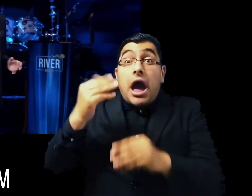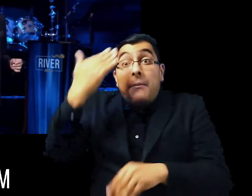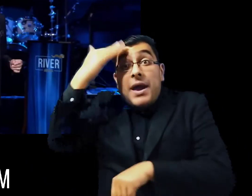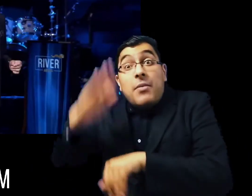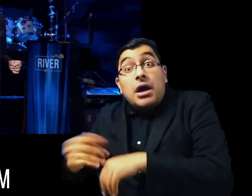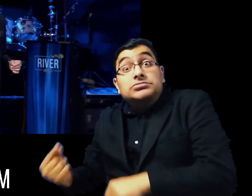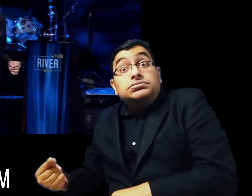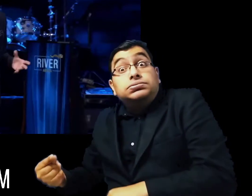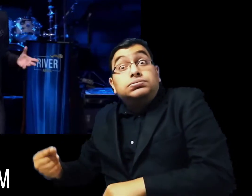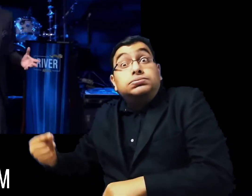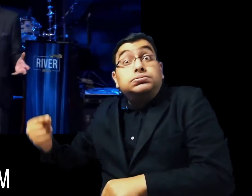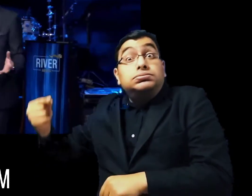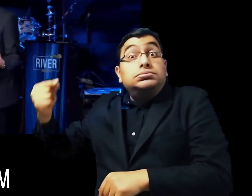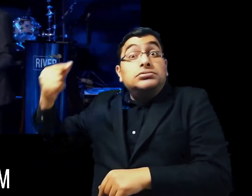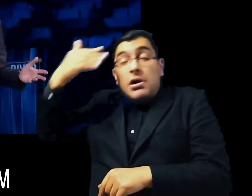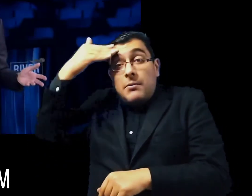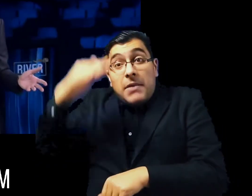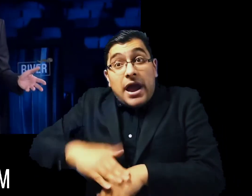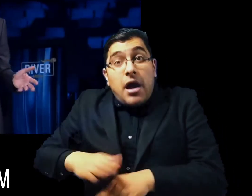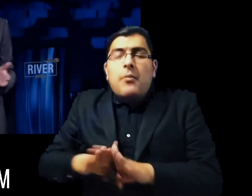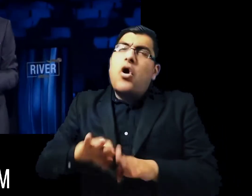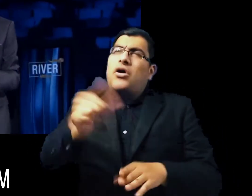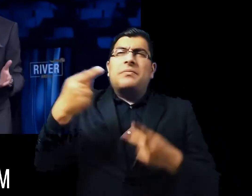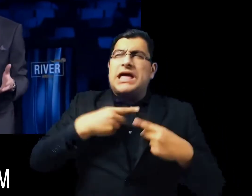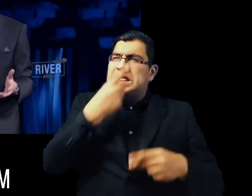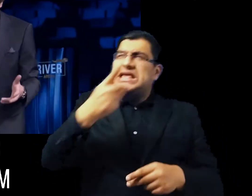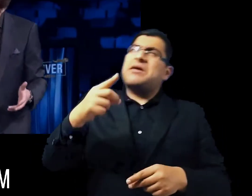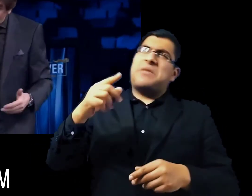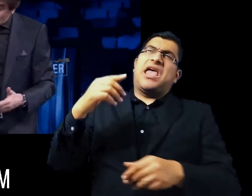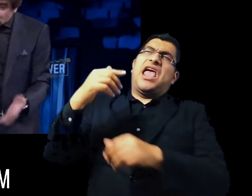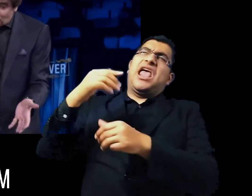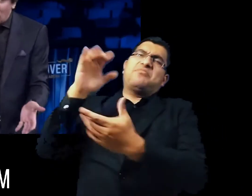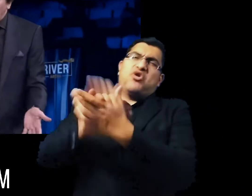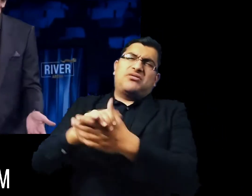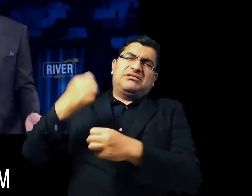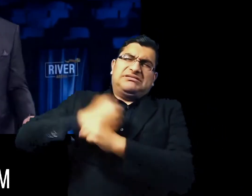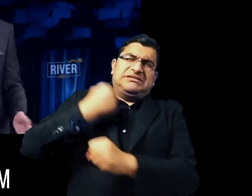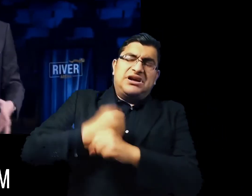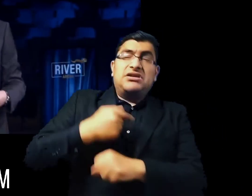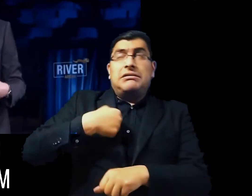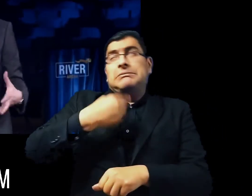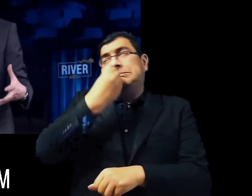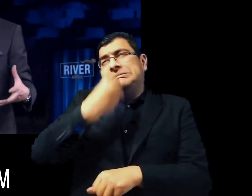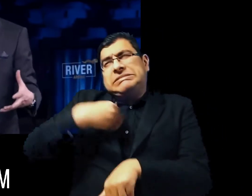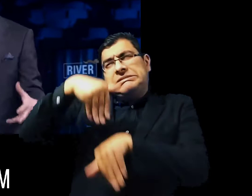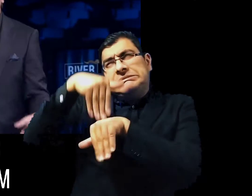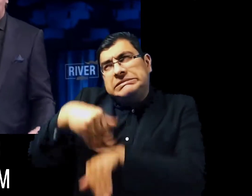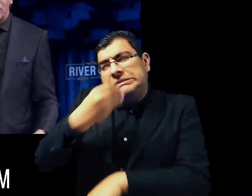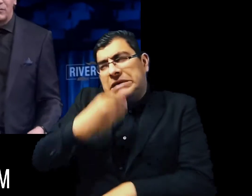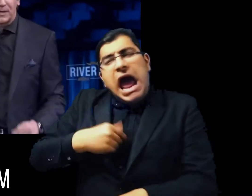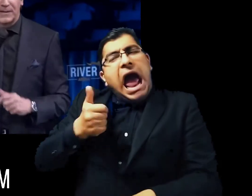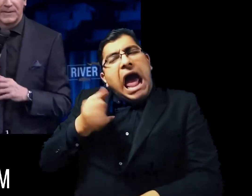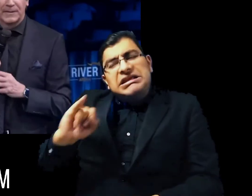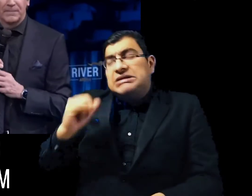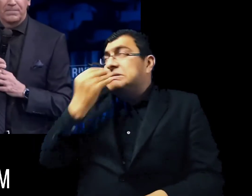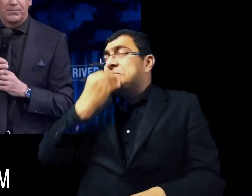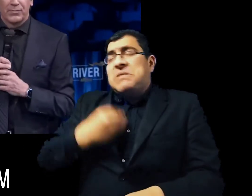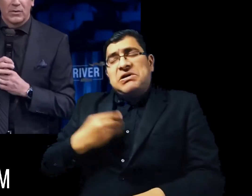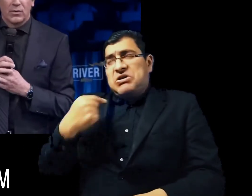pasado. Otras dicen, mi esposo es un abusador, pero bueno, yo me lo merezco, yo me merezco ese tipo de